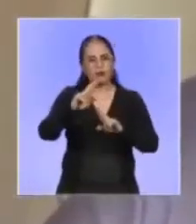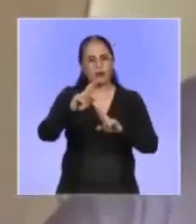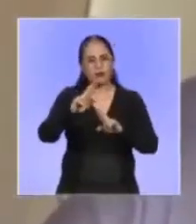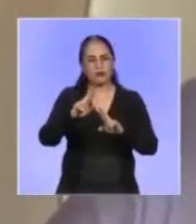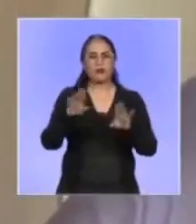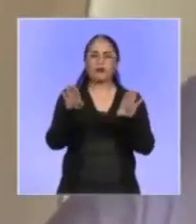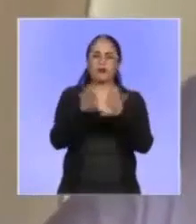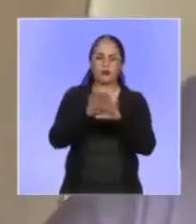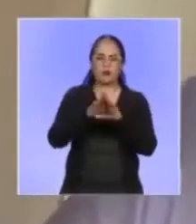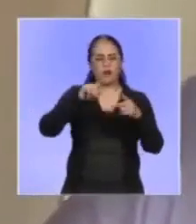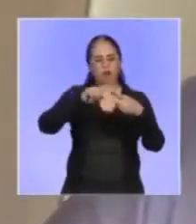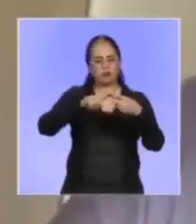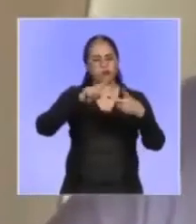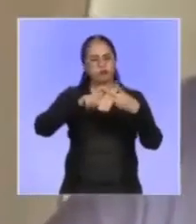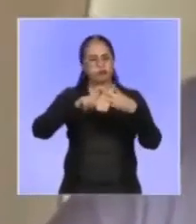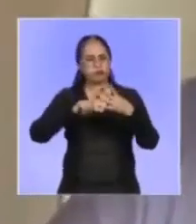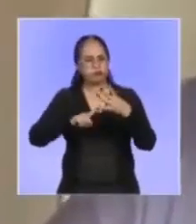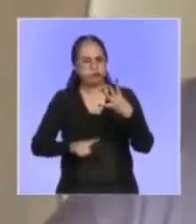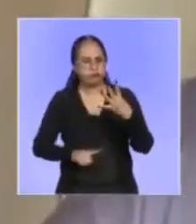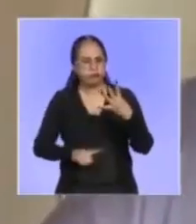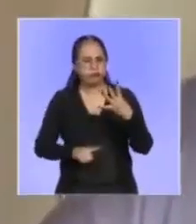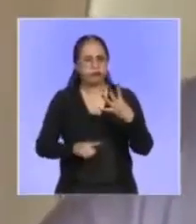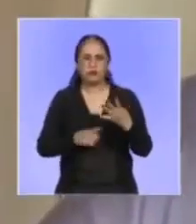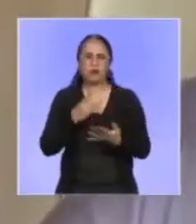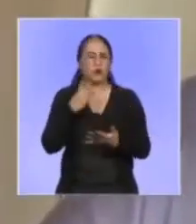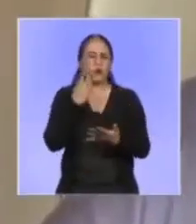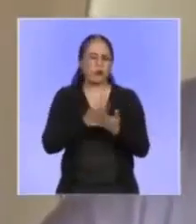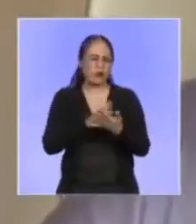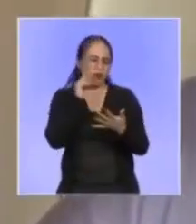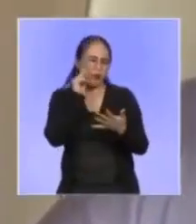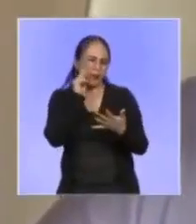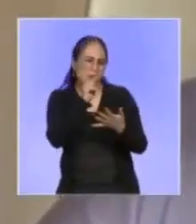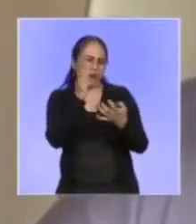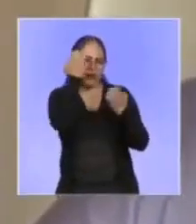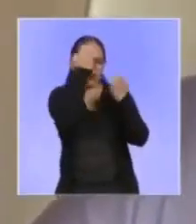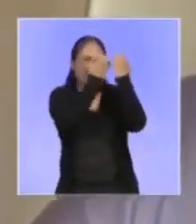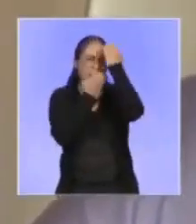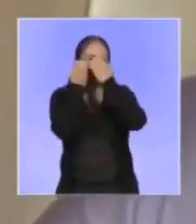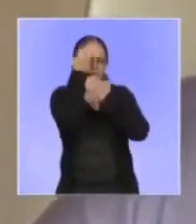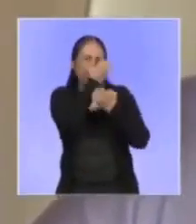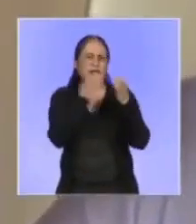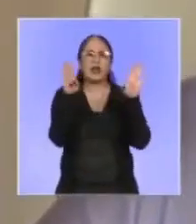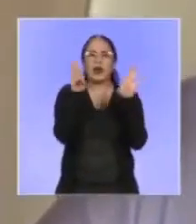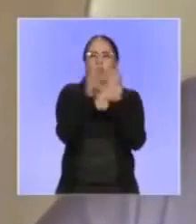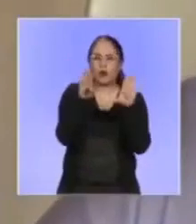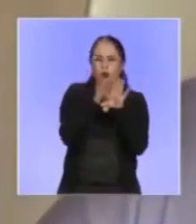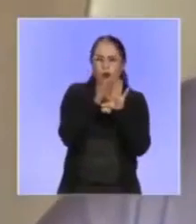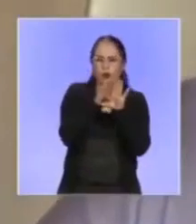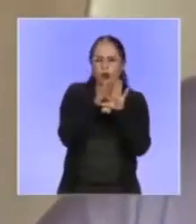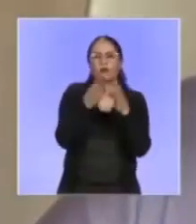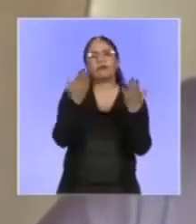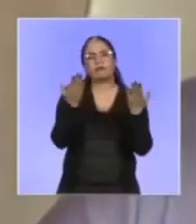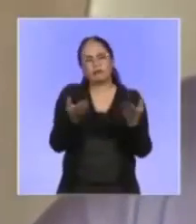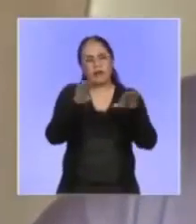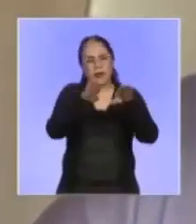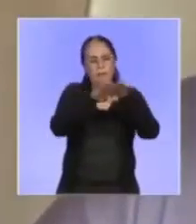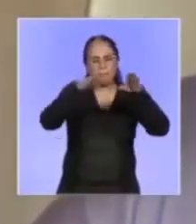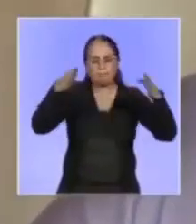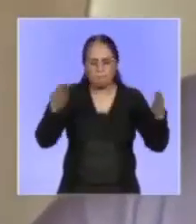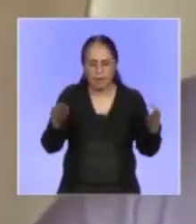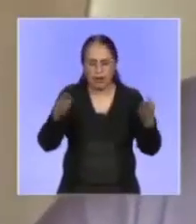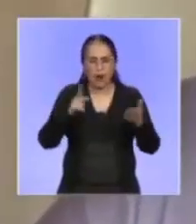los magistrados del tribunal electoral asimismo y para evitar que los consejeros y magistrados recurren a la vía jurídica